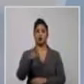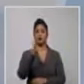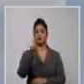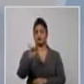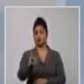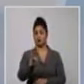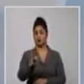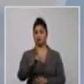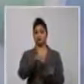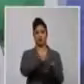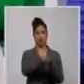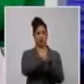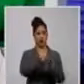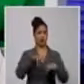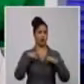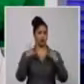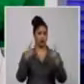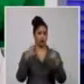Cuba de